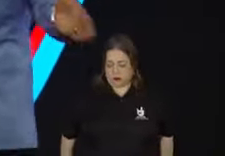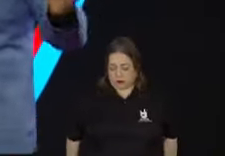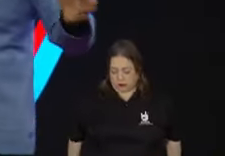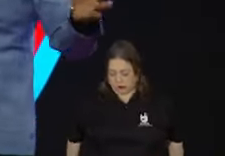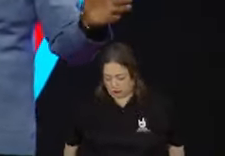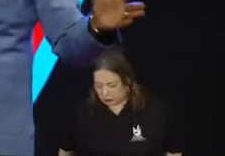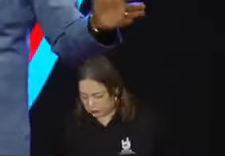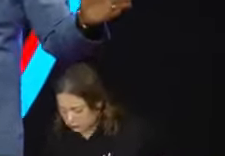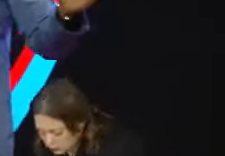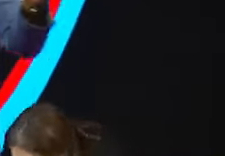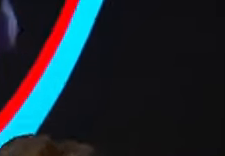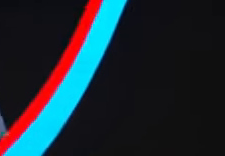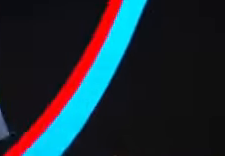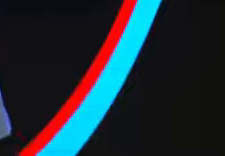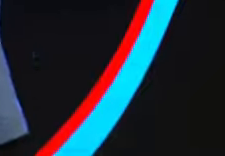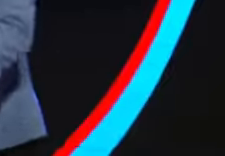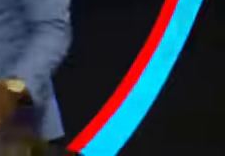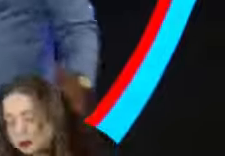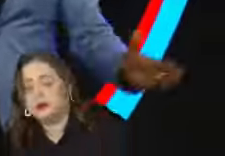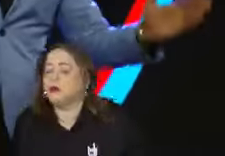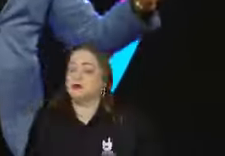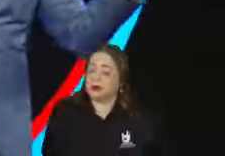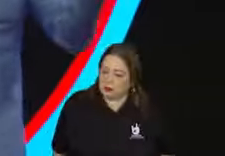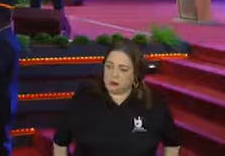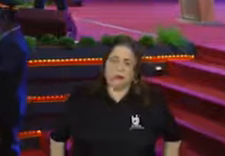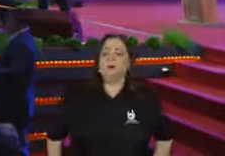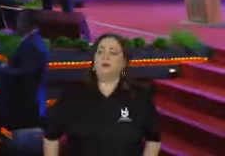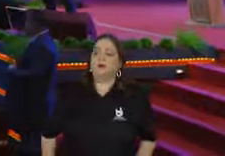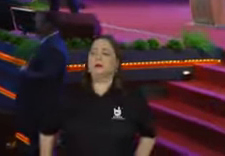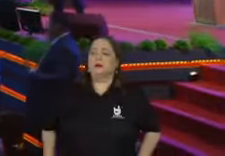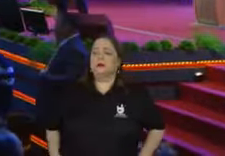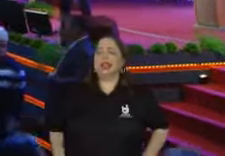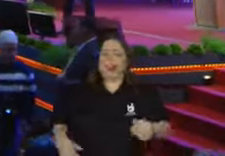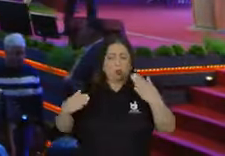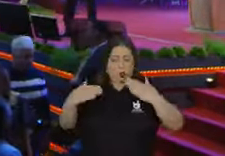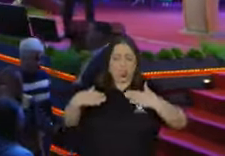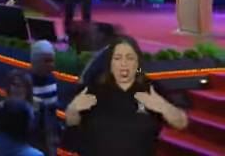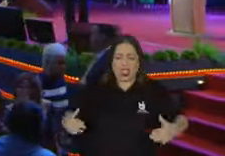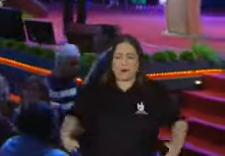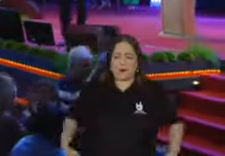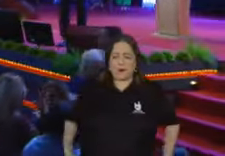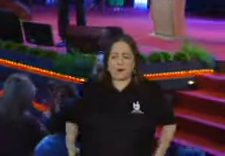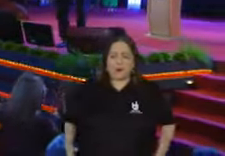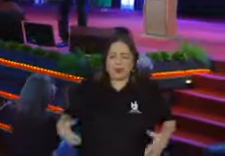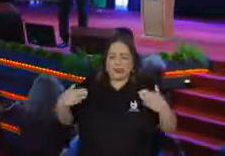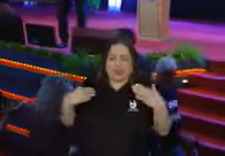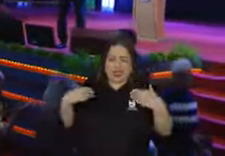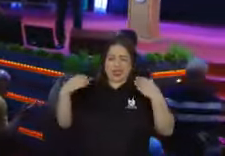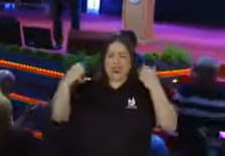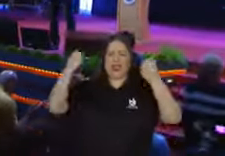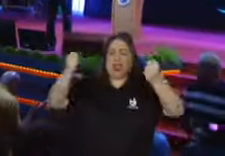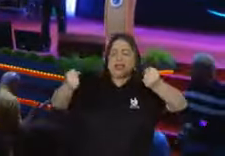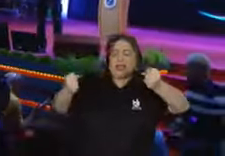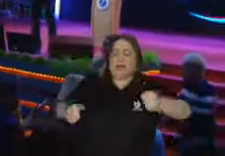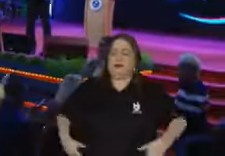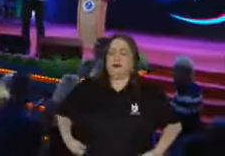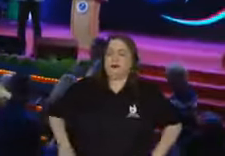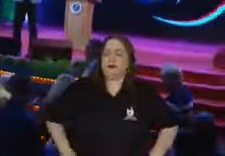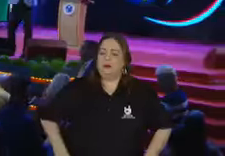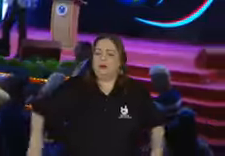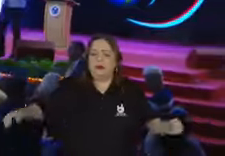está haciendo, está poniendo su mano sobre tu cuerpo, sobre tu cuerpo. Rodilla